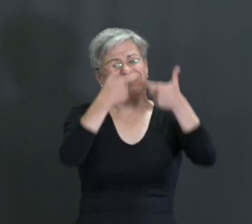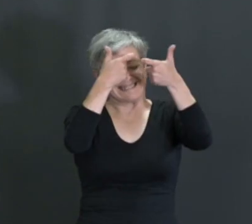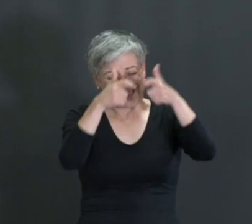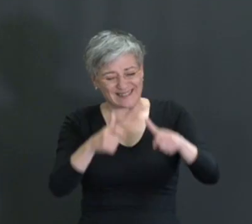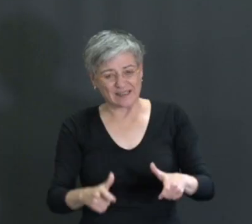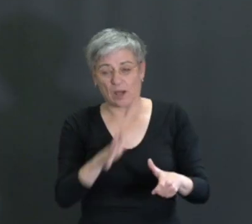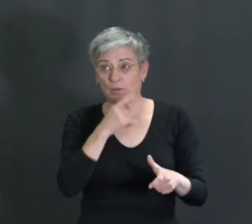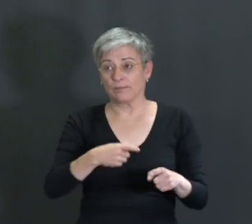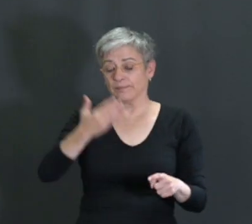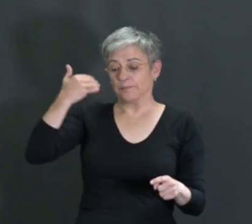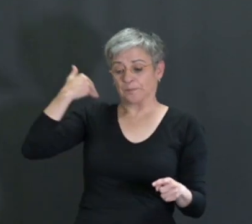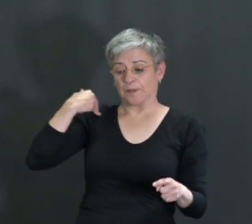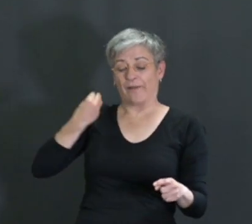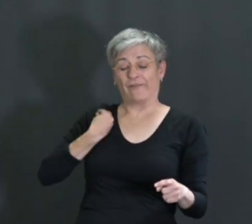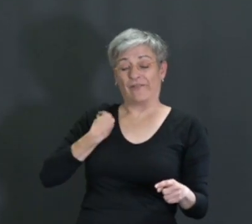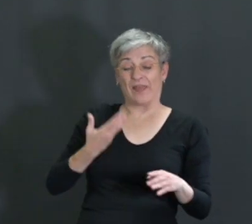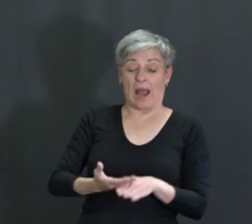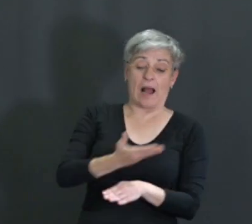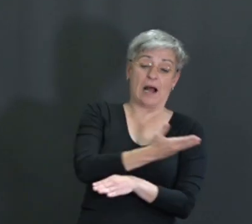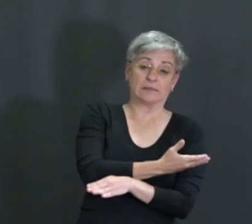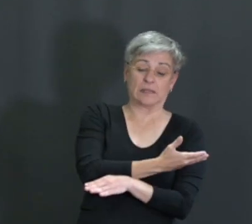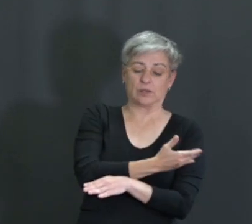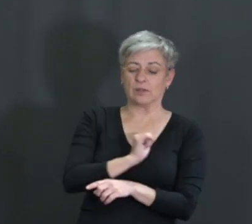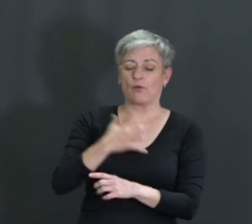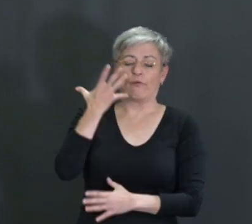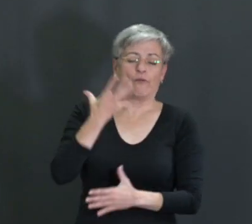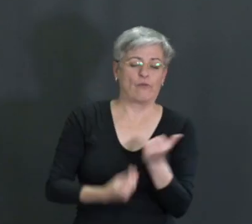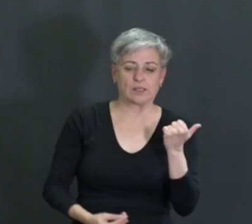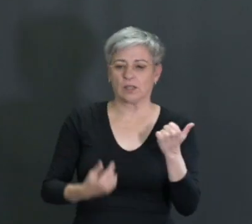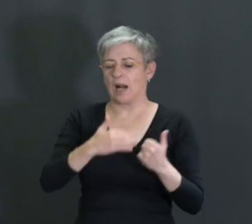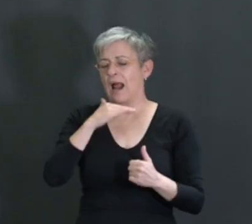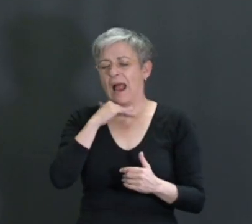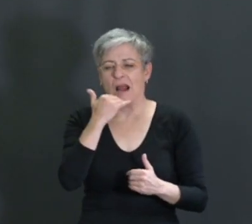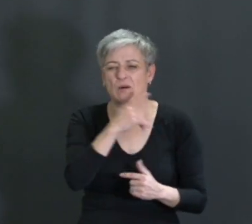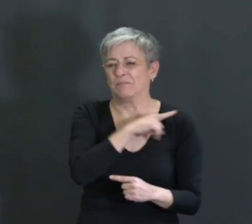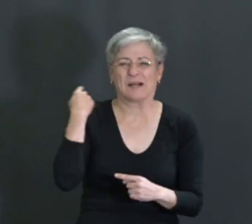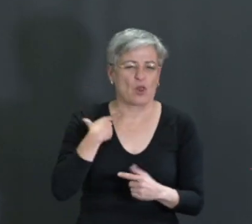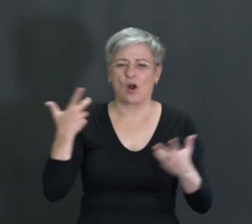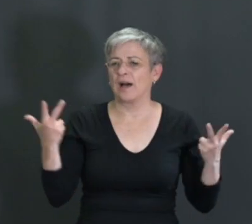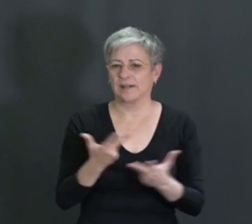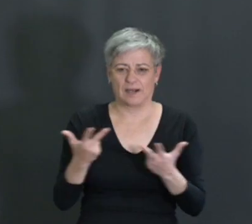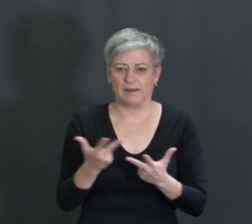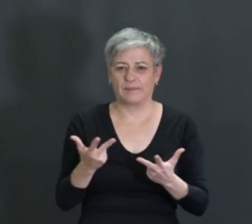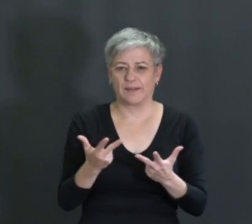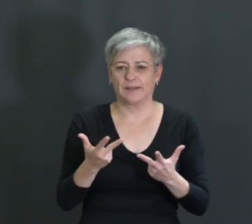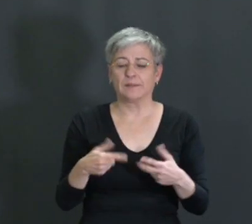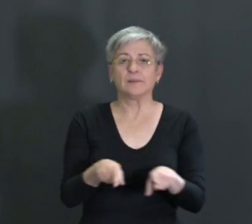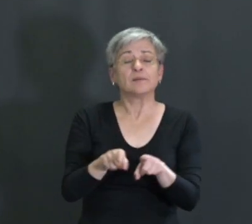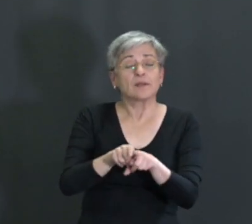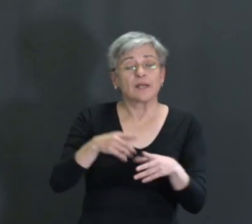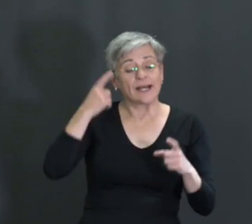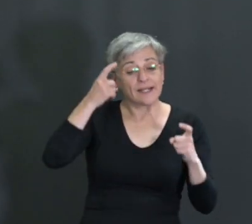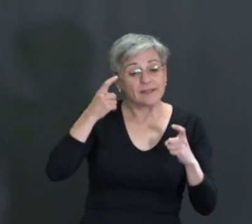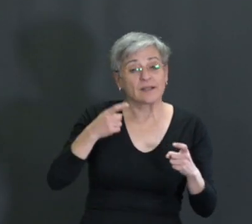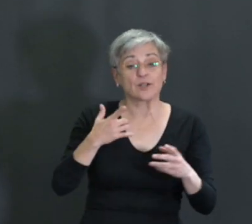tu anterior vida habías cometido una falta muy grave, ¿no? Entonces ellos intentaron con los